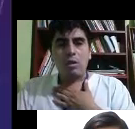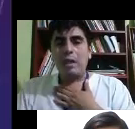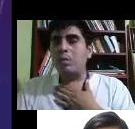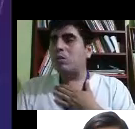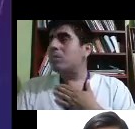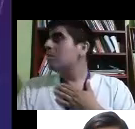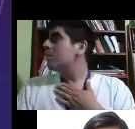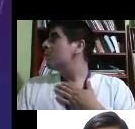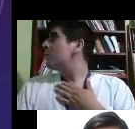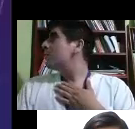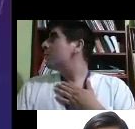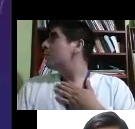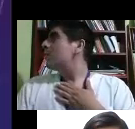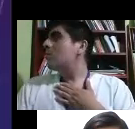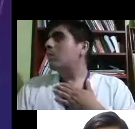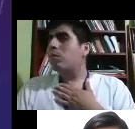¿no? Giramos,